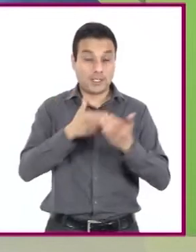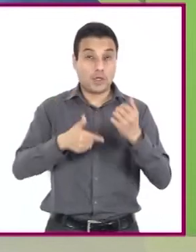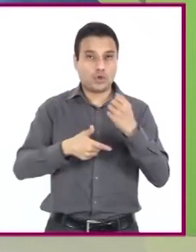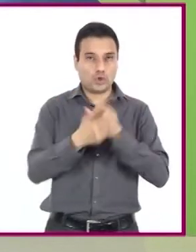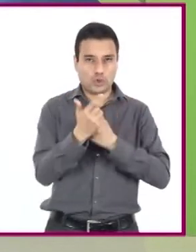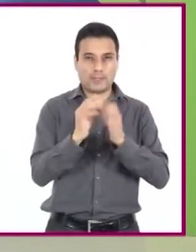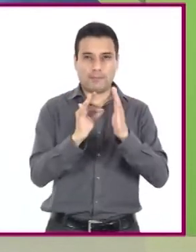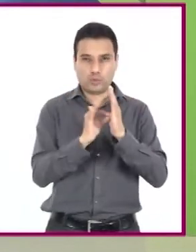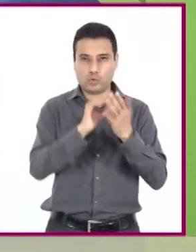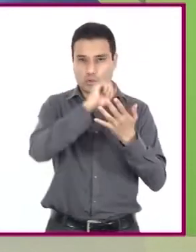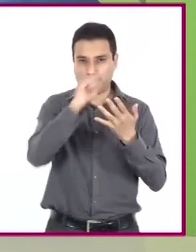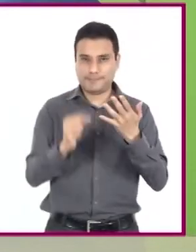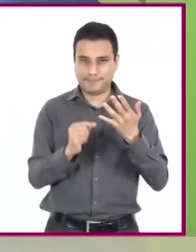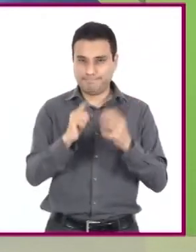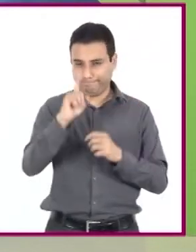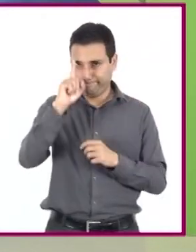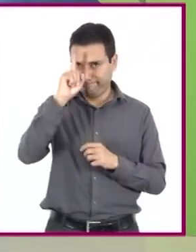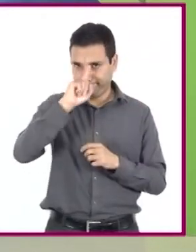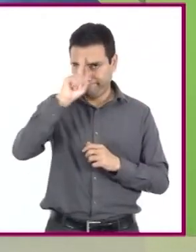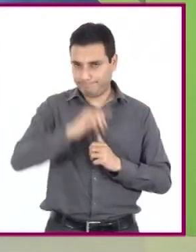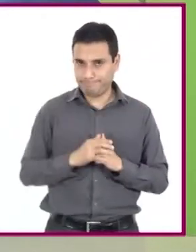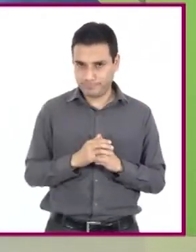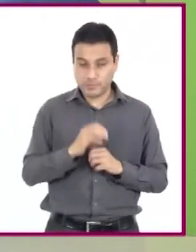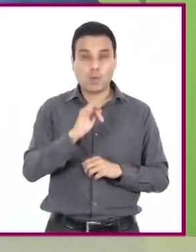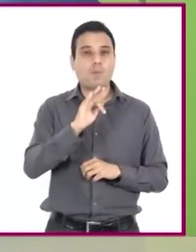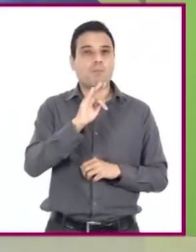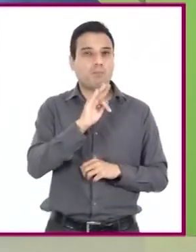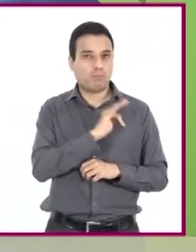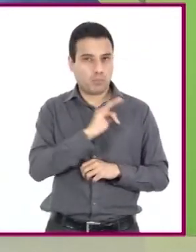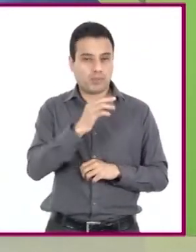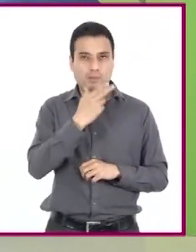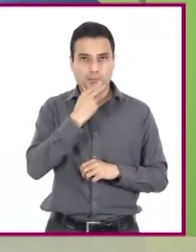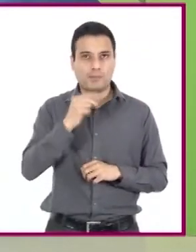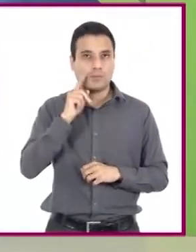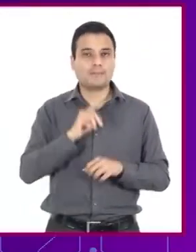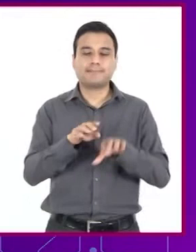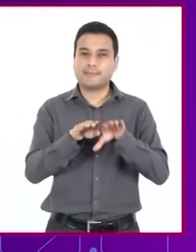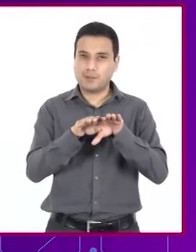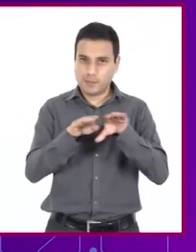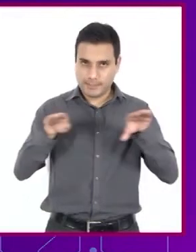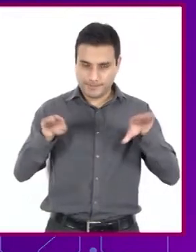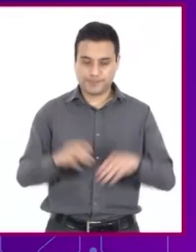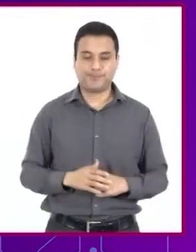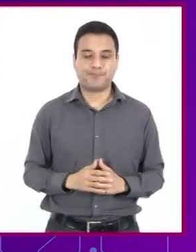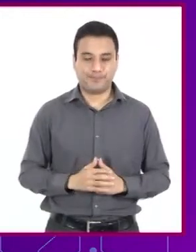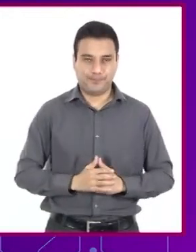pequeñas acciones con gran impacto para generación de igualdad.